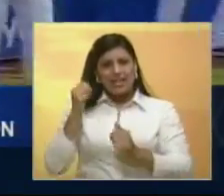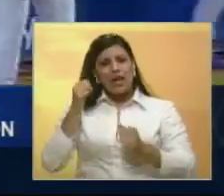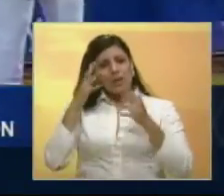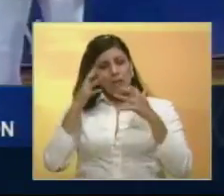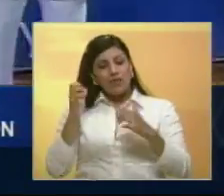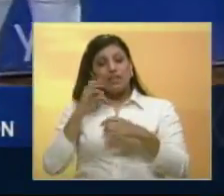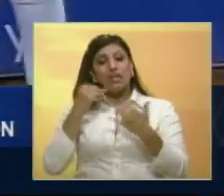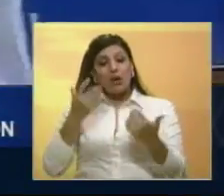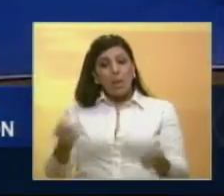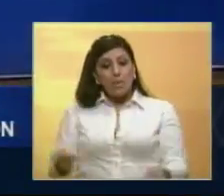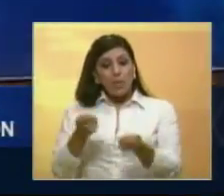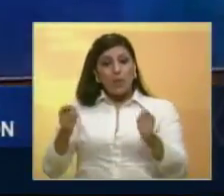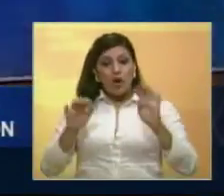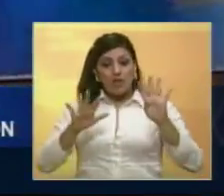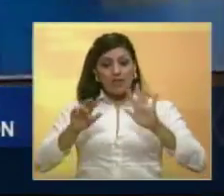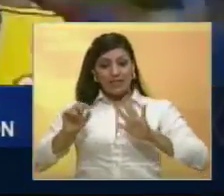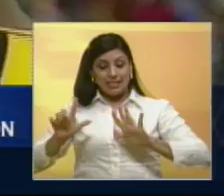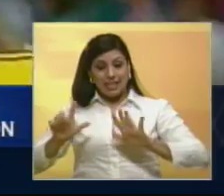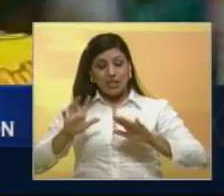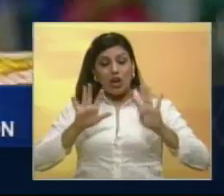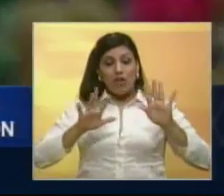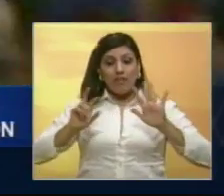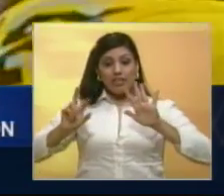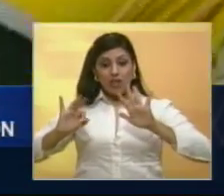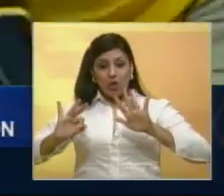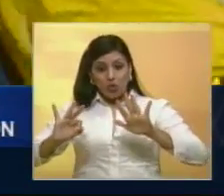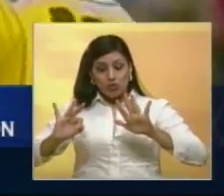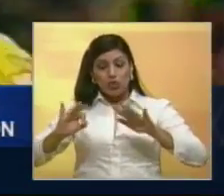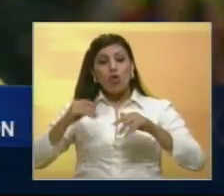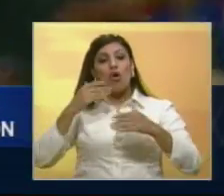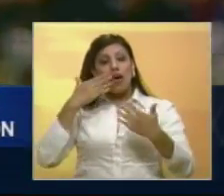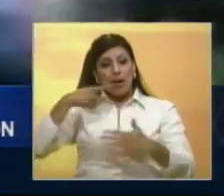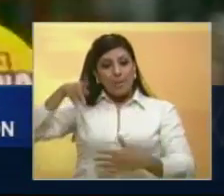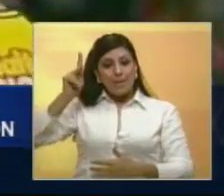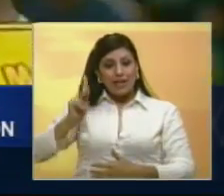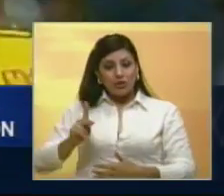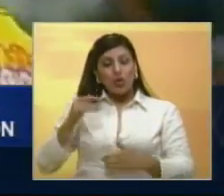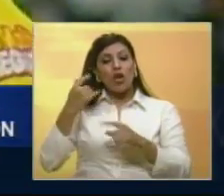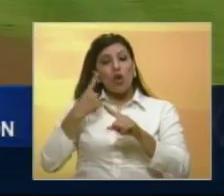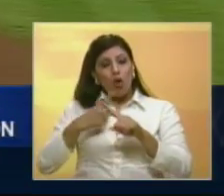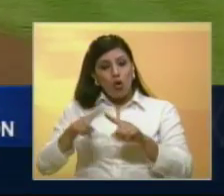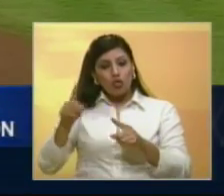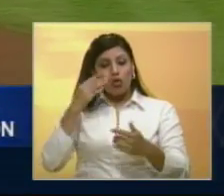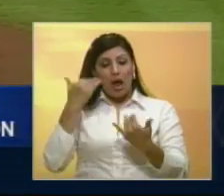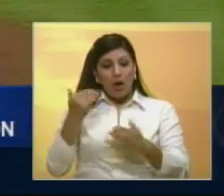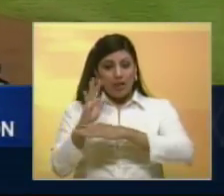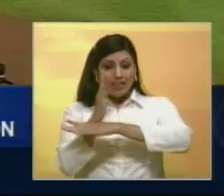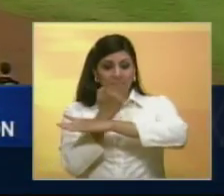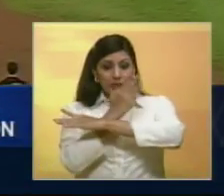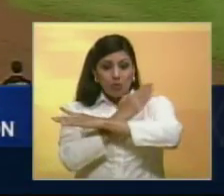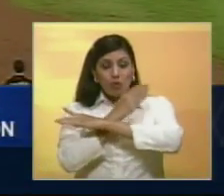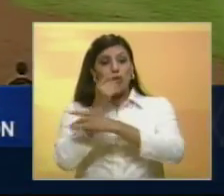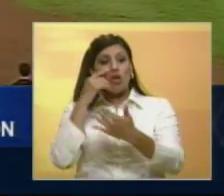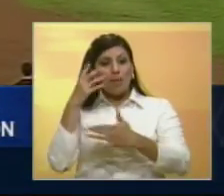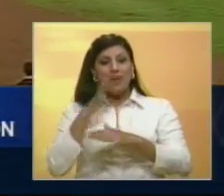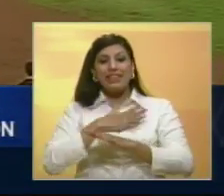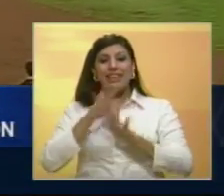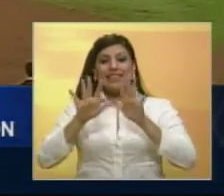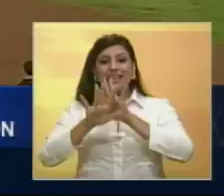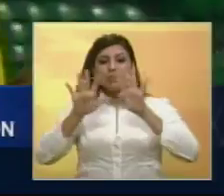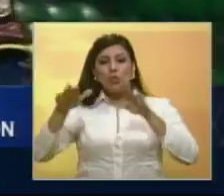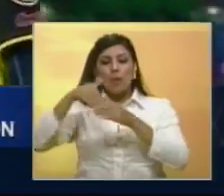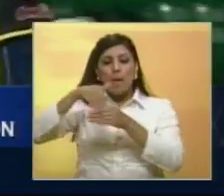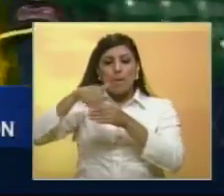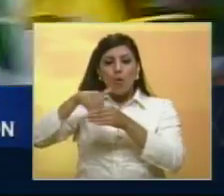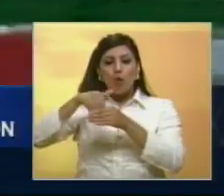tras hacer la campaña 97-98 con Pastora de los Llanos y la 2013-2014 con los Tiburones. Cabrera logró 19 votos en el